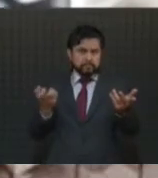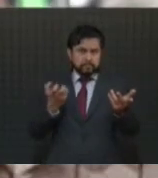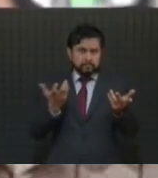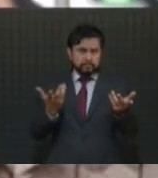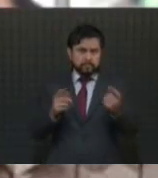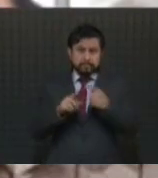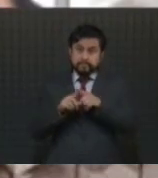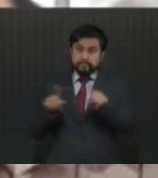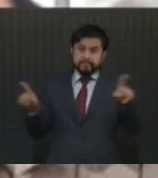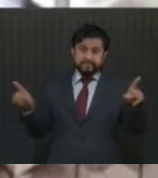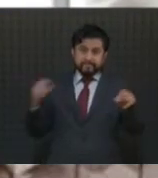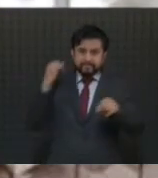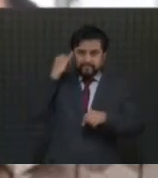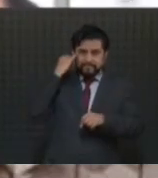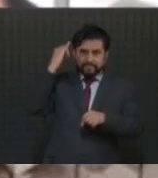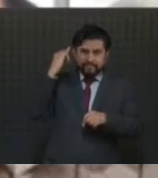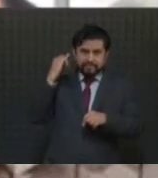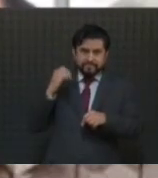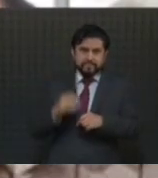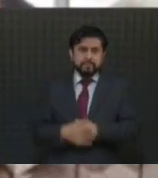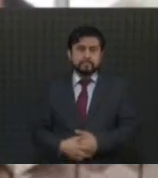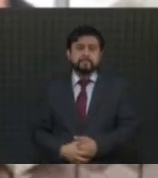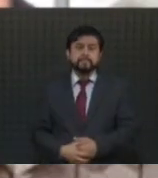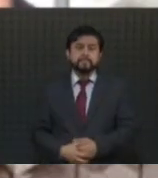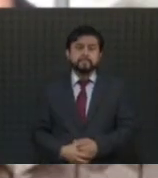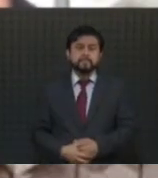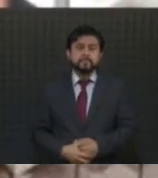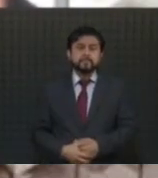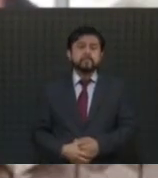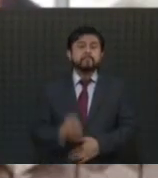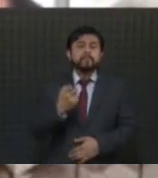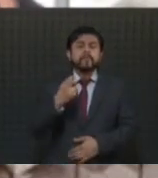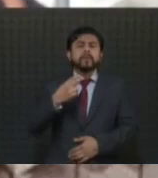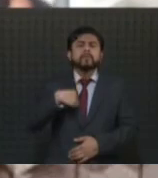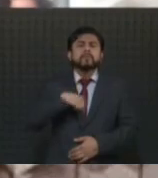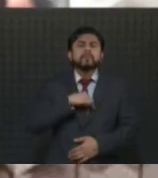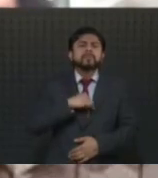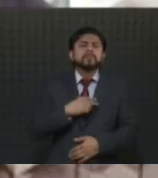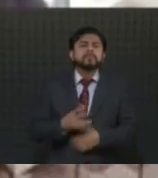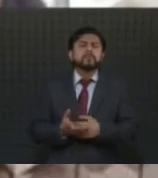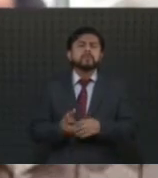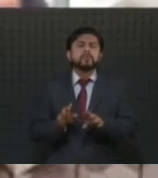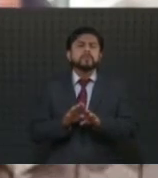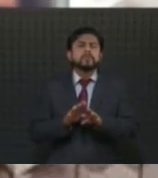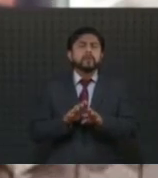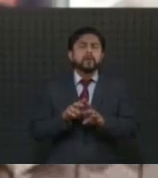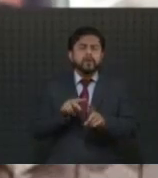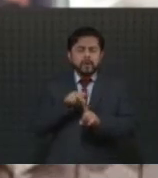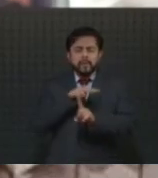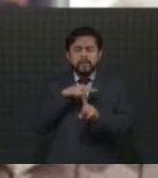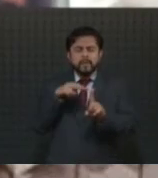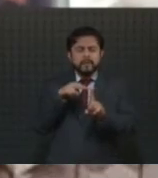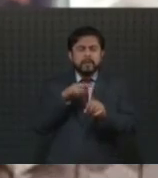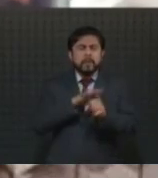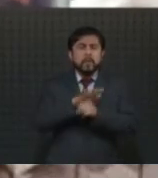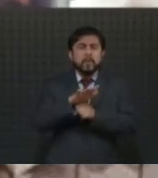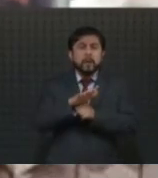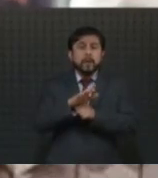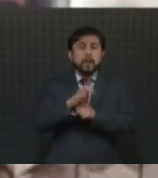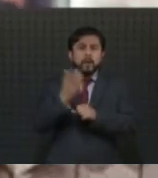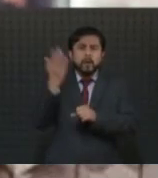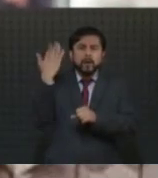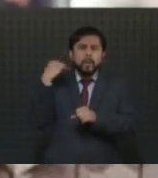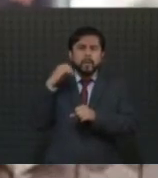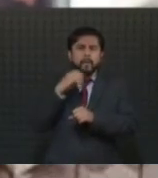los mexicanos no nos podíamos gobernar. Así que nosotros somos la visión juarista,